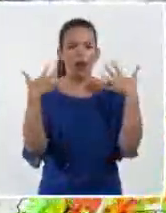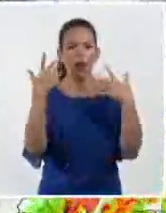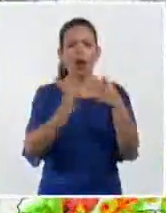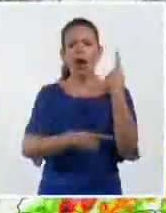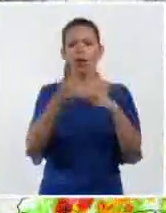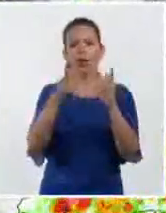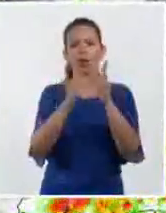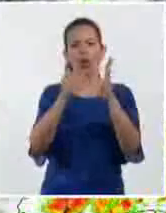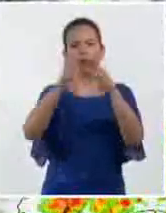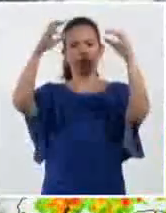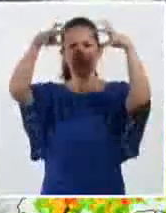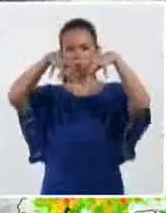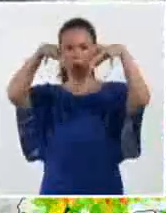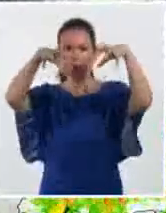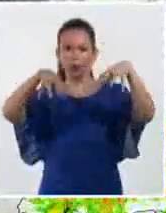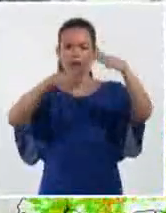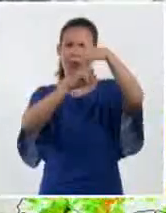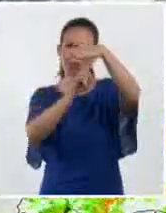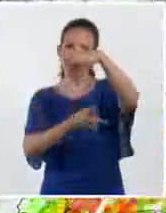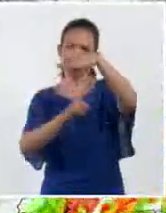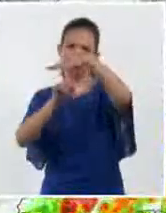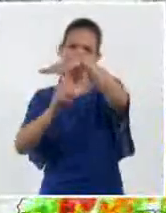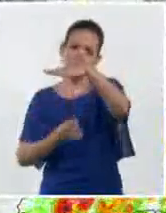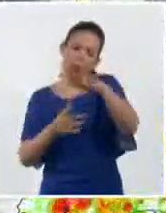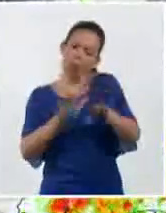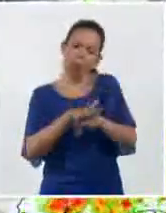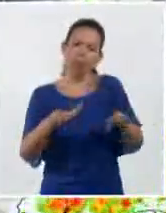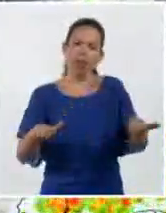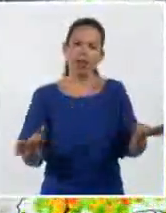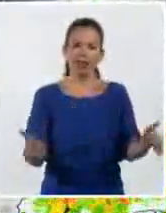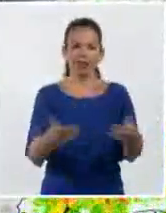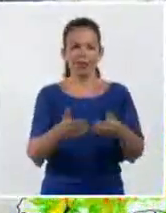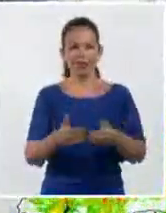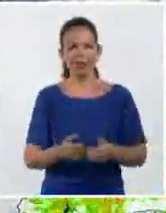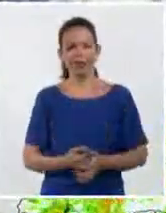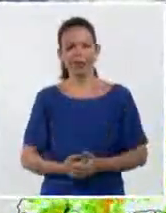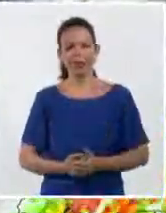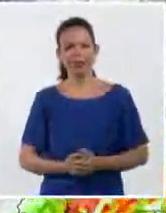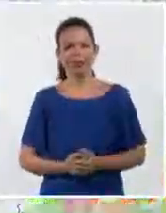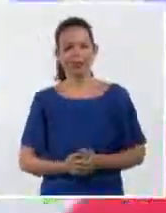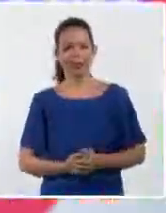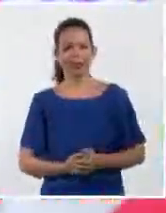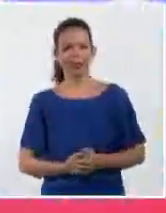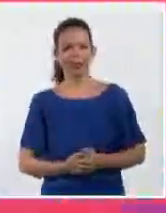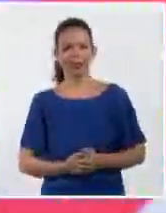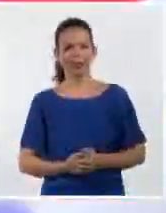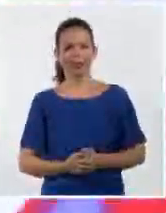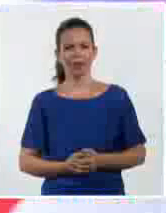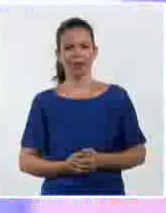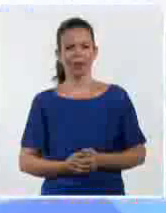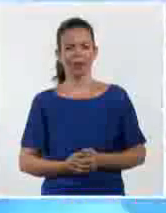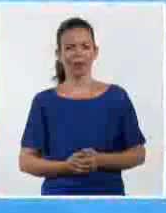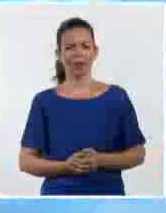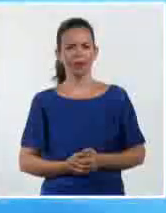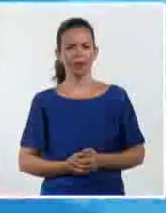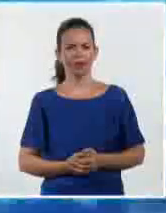tormentas eléctricas. Esto es todo en cuanto a la información meteorológica. Tengan todos feliz tarde y hasta mañana.